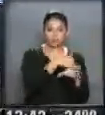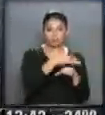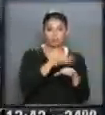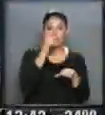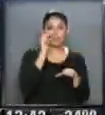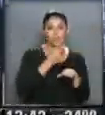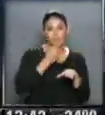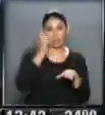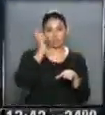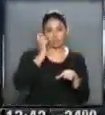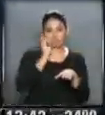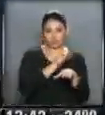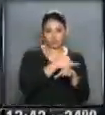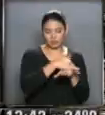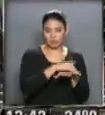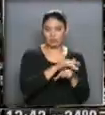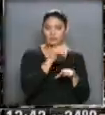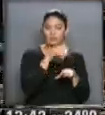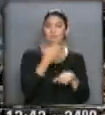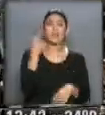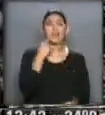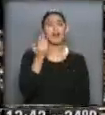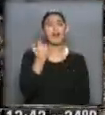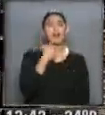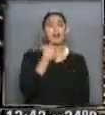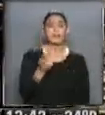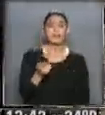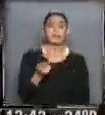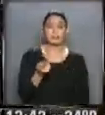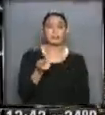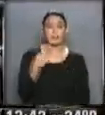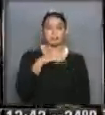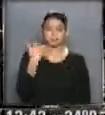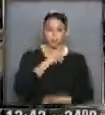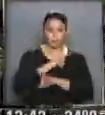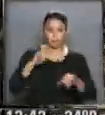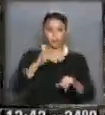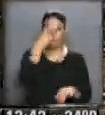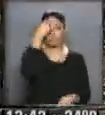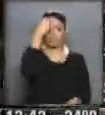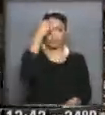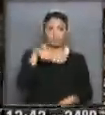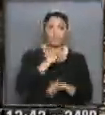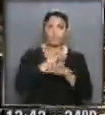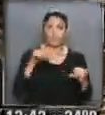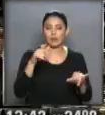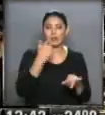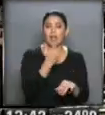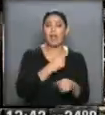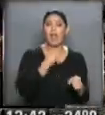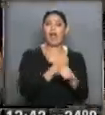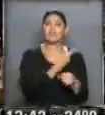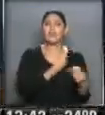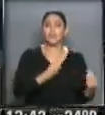Segunda Rivadavia para ser, yo les comentaba antes ya, se les informaba a los choferes sobre a qué nosocomio